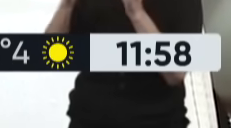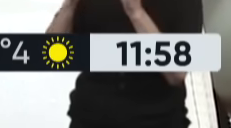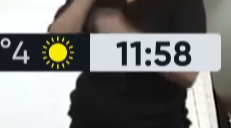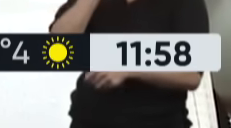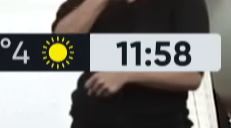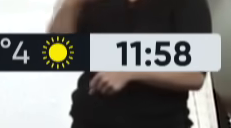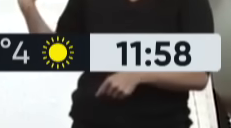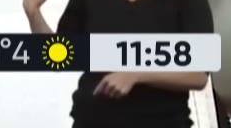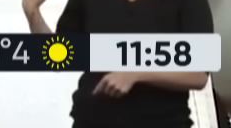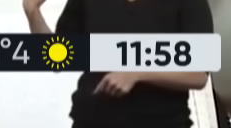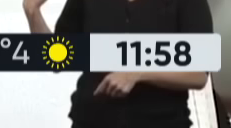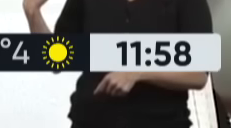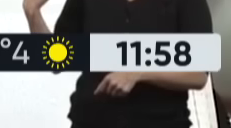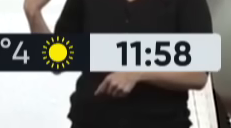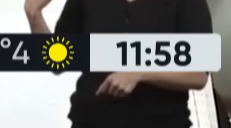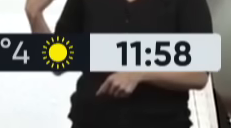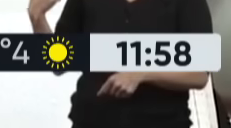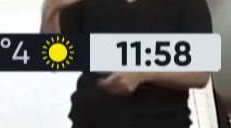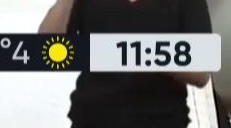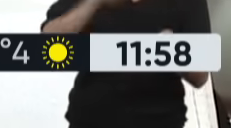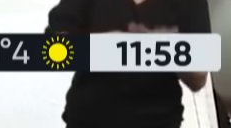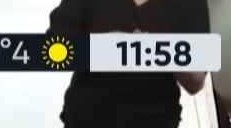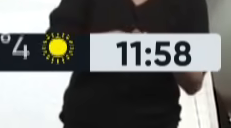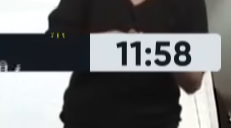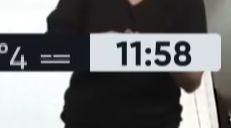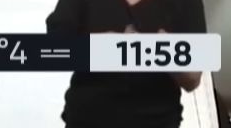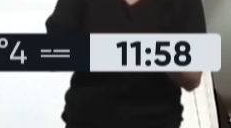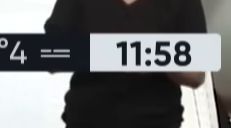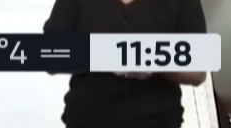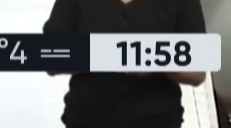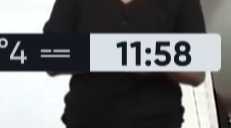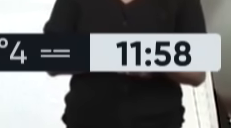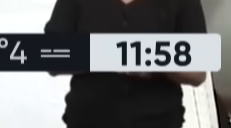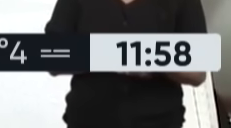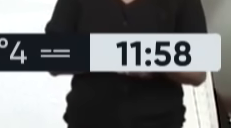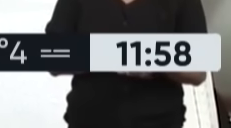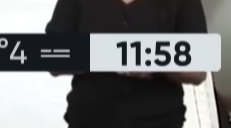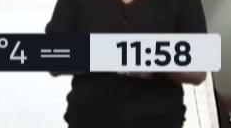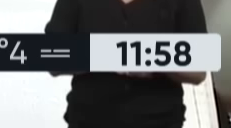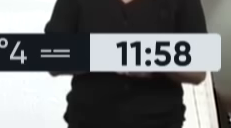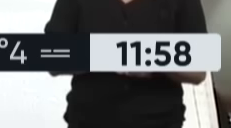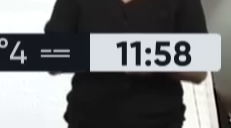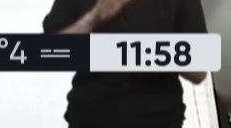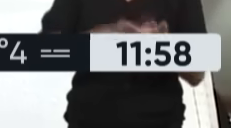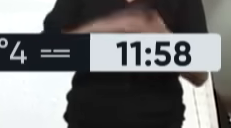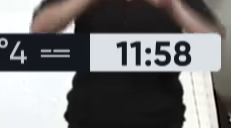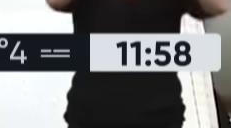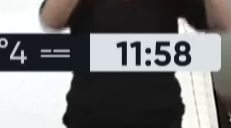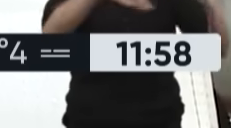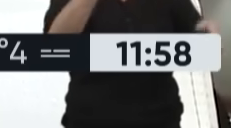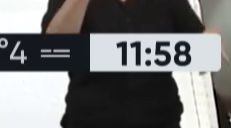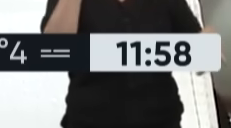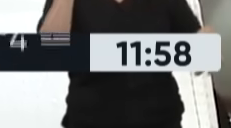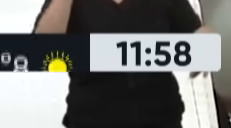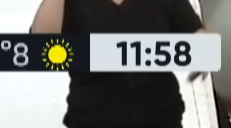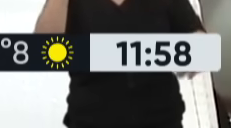Fernández, porque no podías dar explicaciones con respecto a eso que se dice sobre lo que salió en materia de la CIDE, ¿no? Sobre este informe